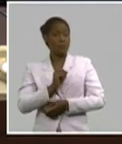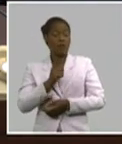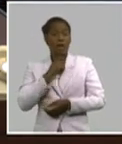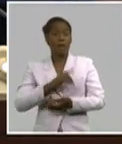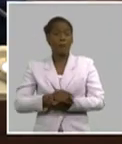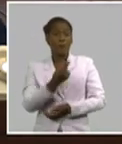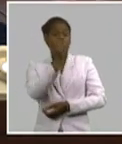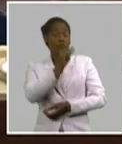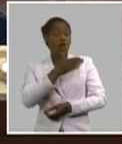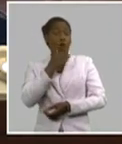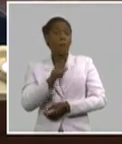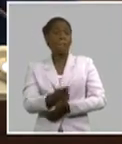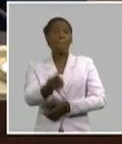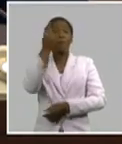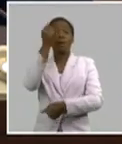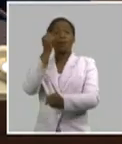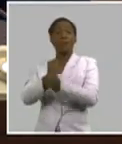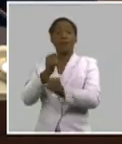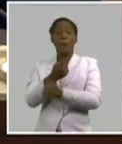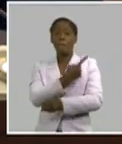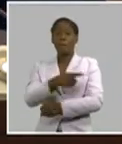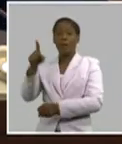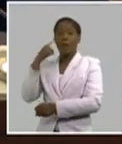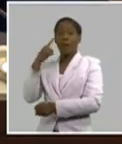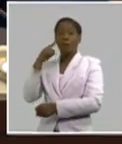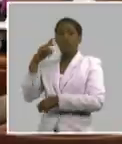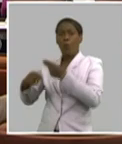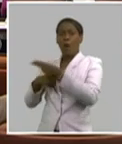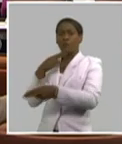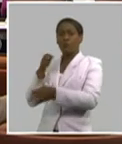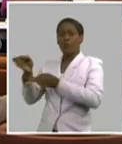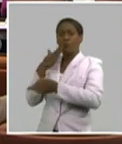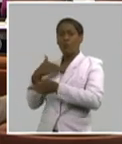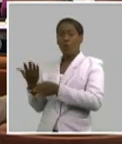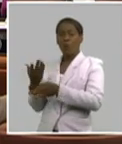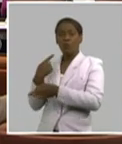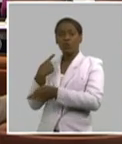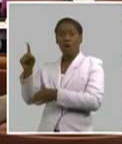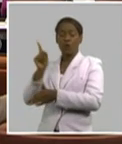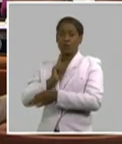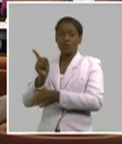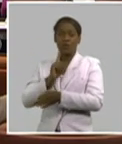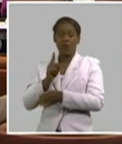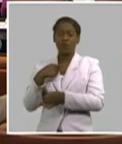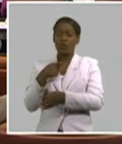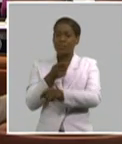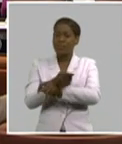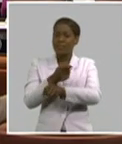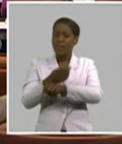una matriz para todo esto. Cada uno lo operacionaliza en lo que le corresponde.